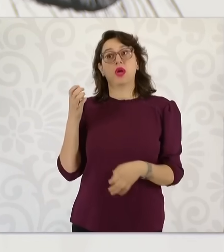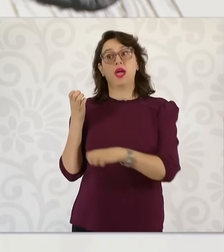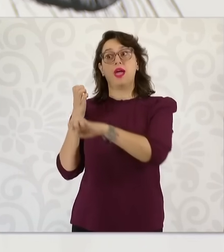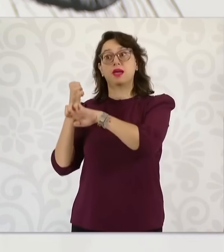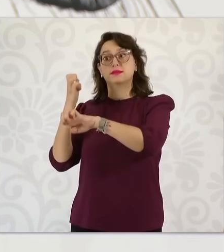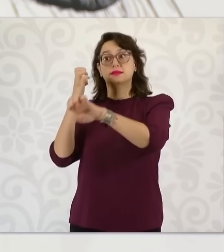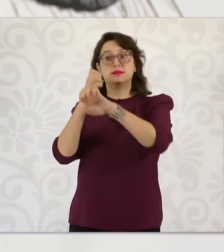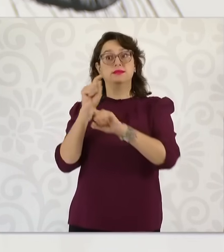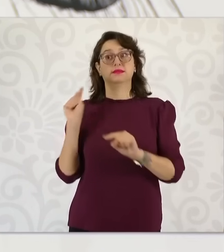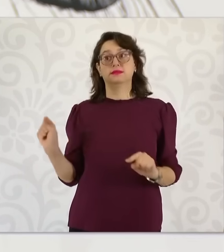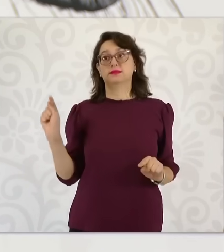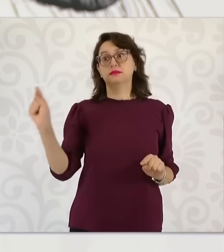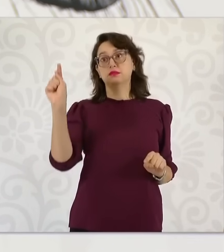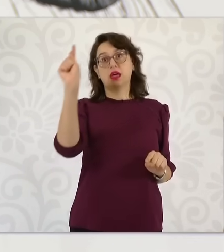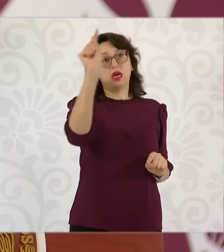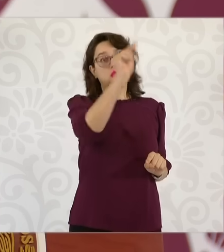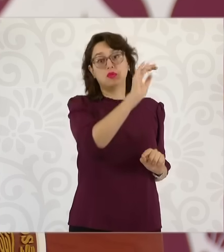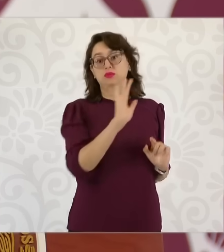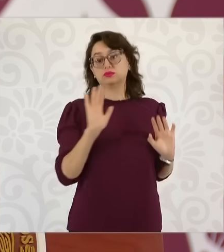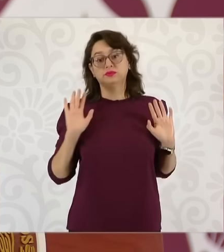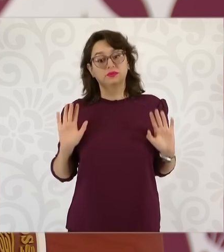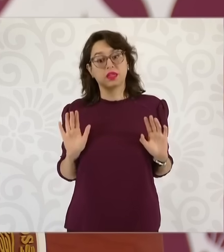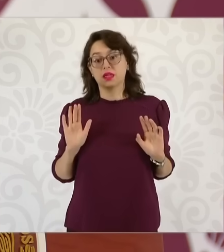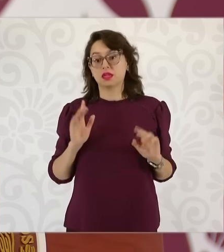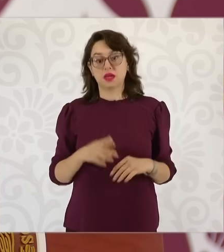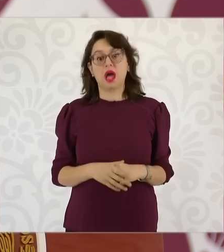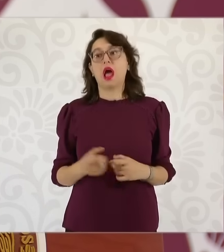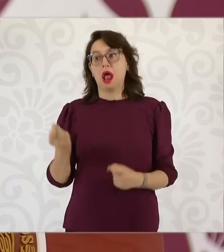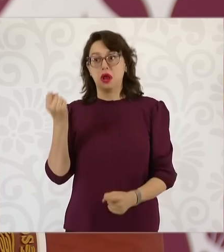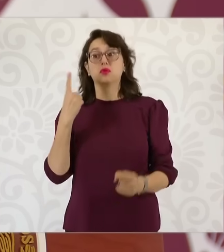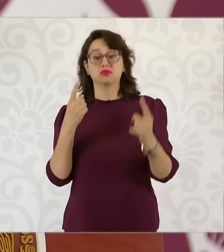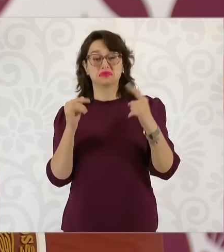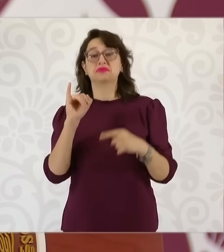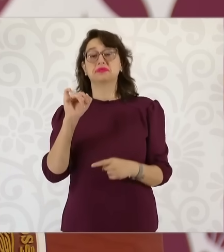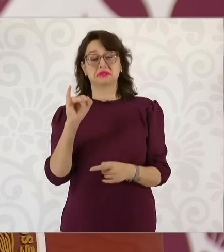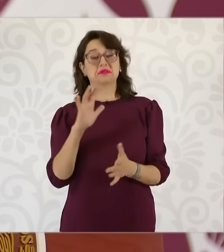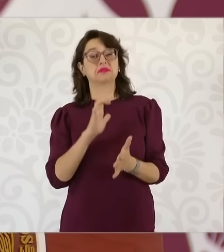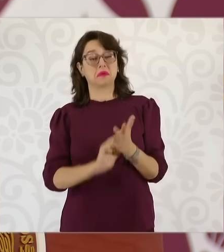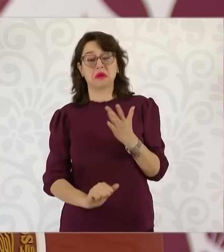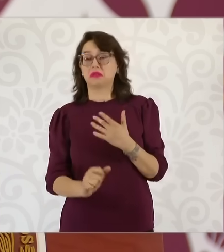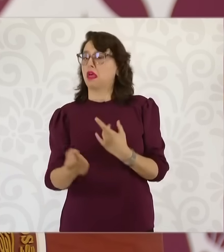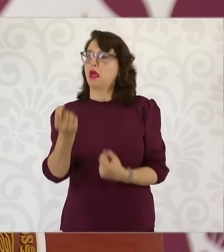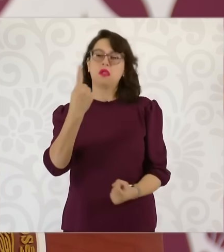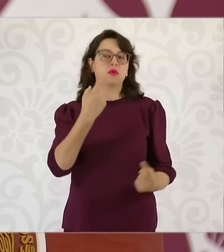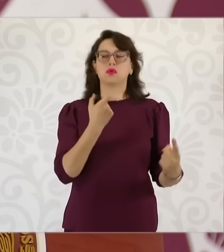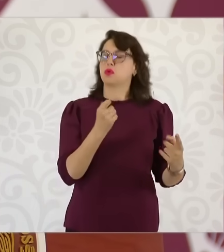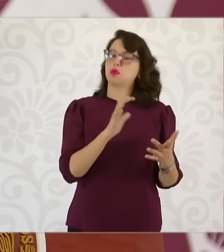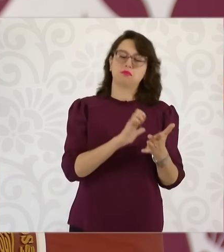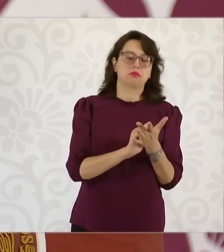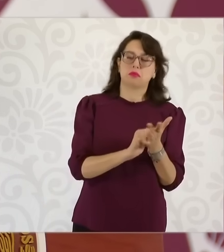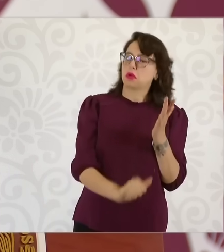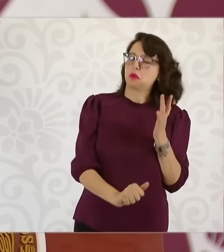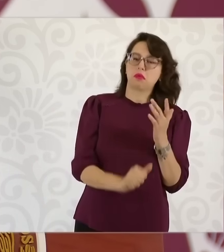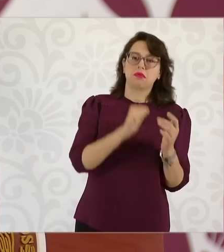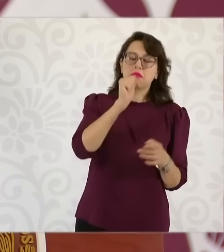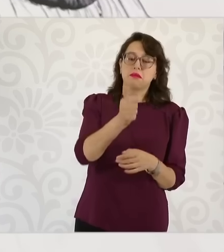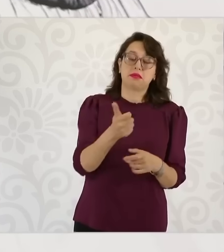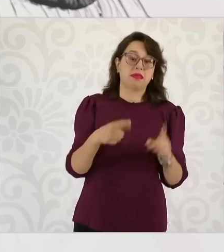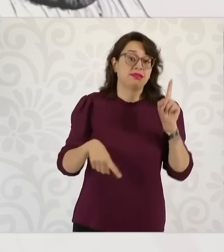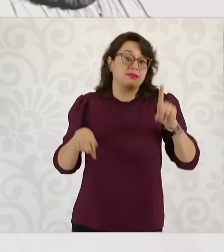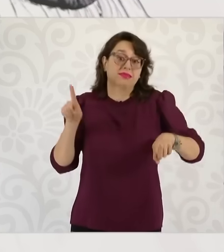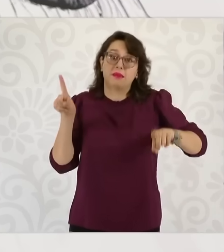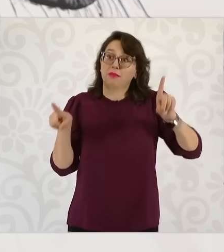opción que siguen? Entonces, en algunos estados sí y en otros estados no. Ese es